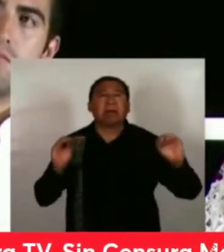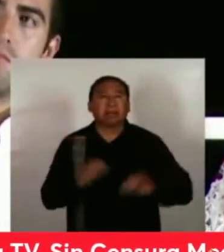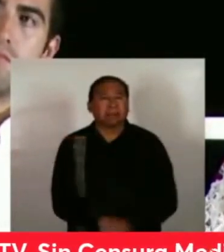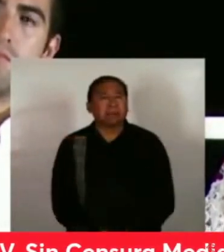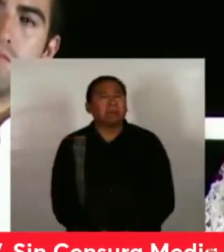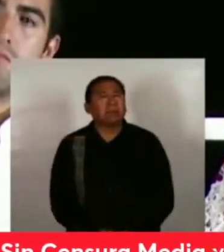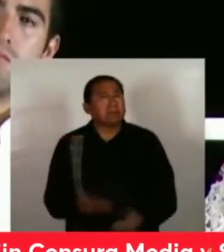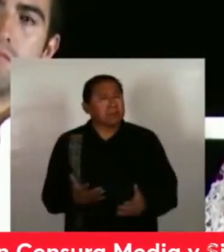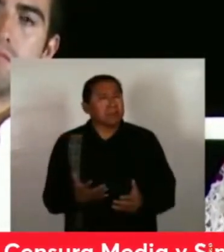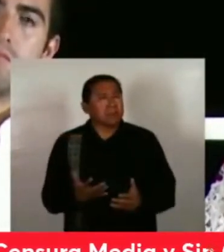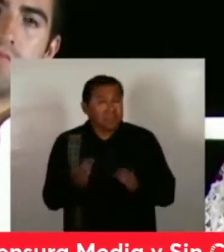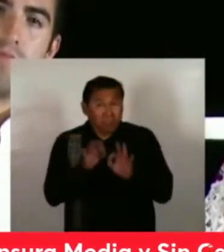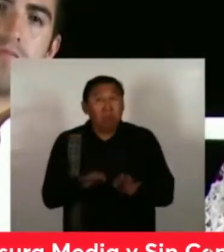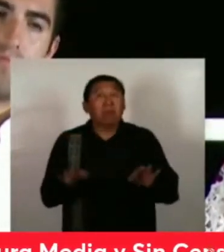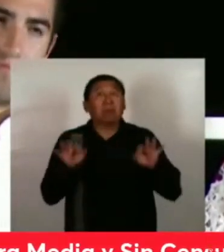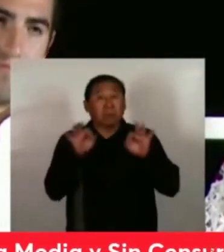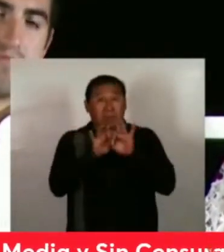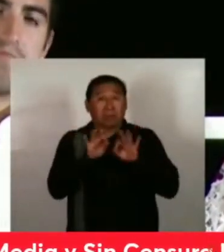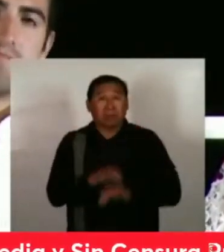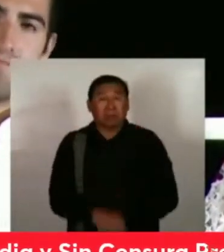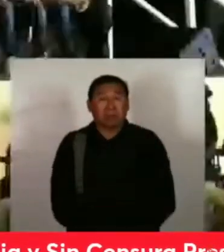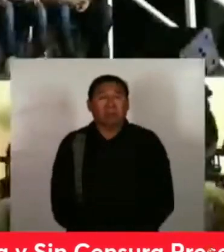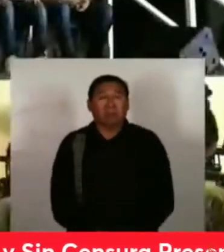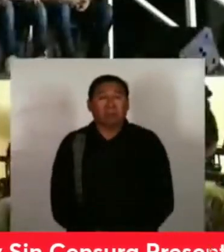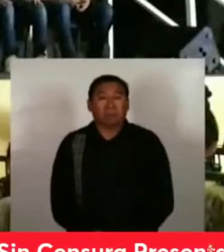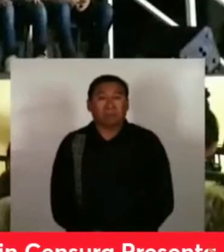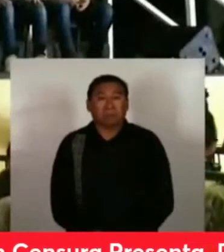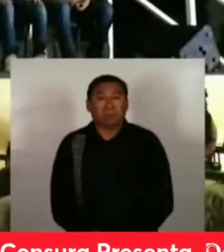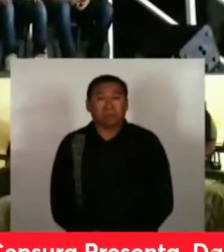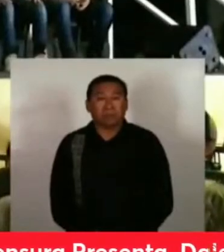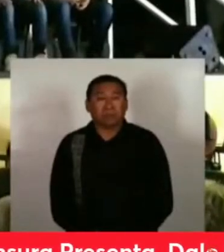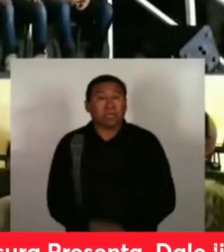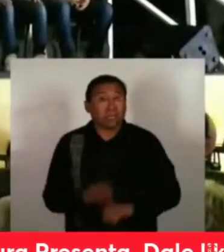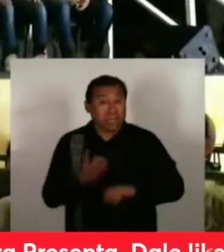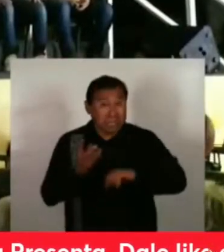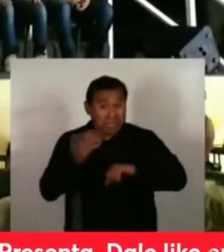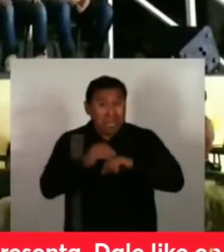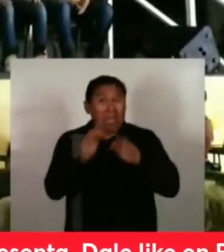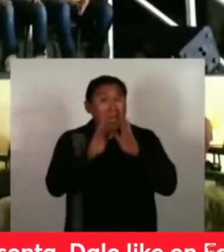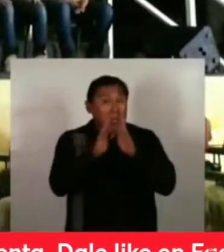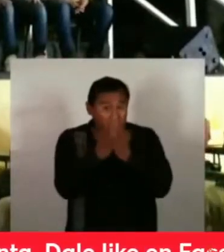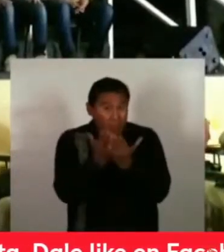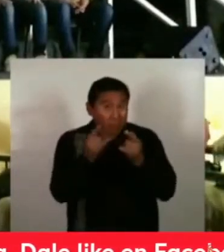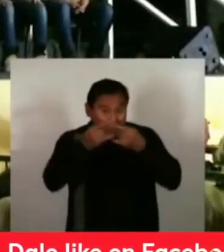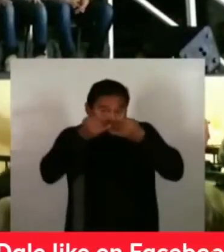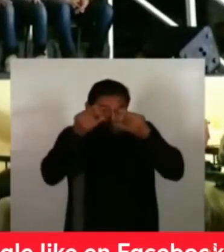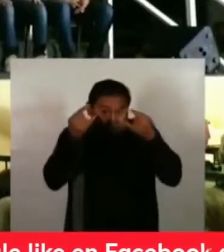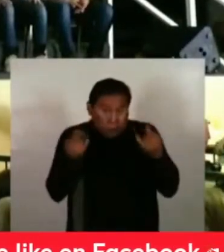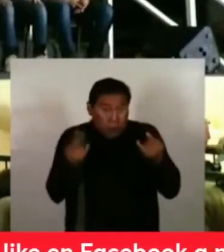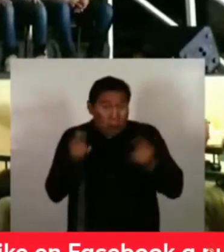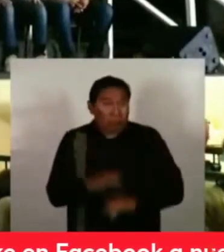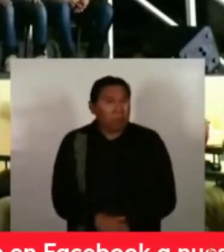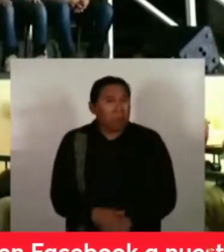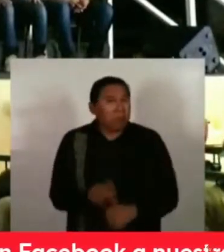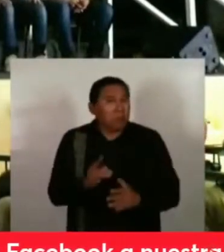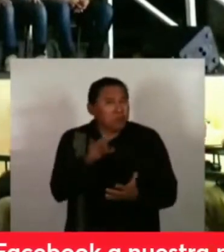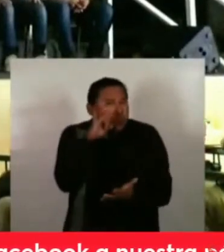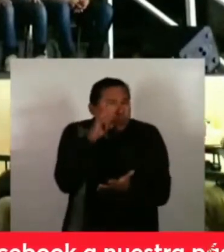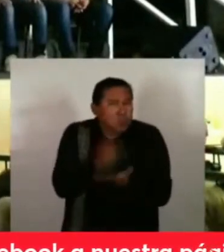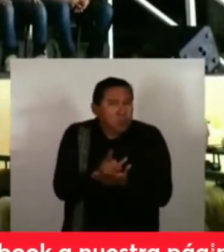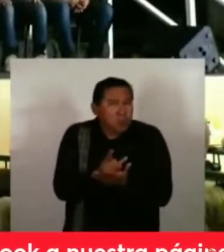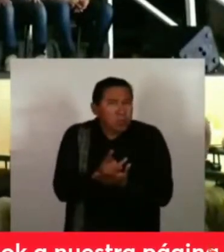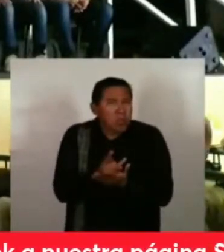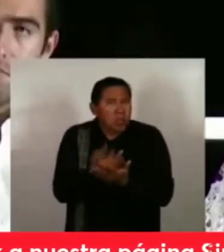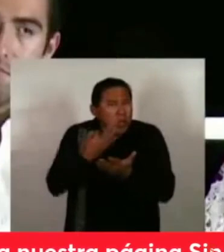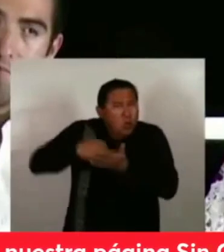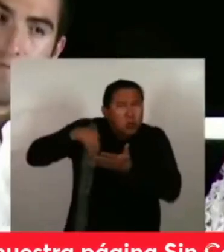¿Y a poco no es importante? Hay que ponerlo en los libros de historia, porque no es nada más los